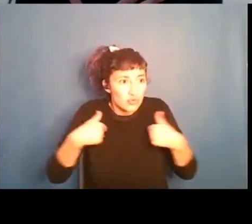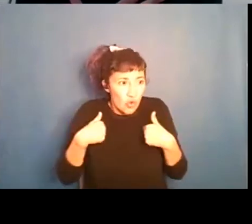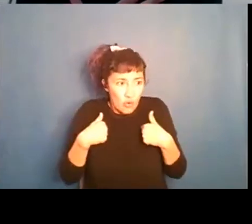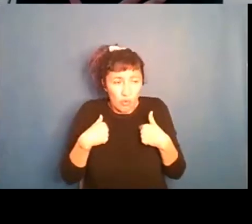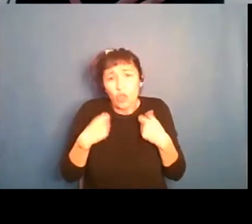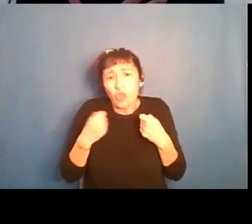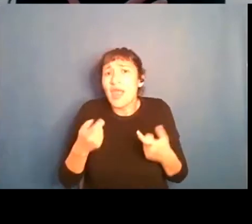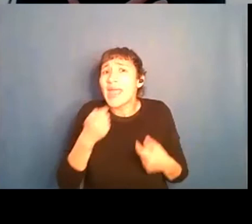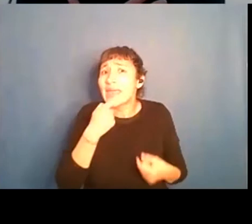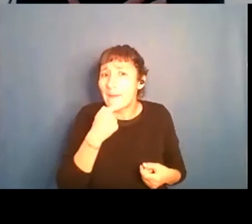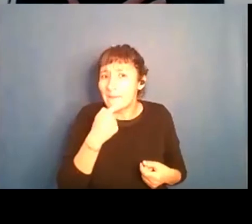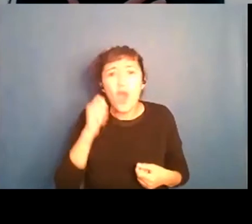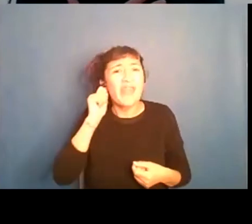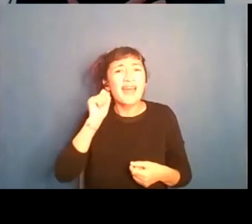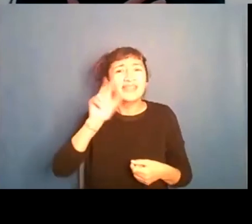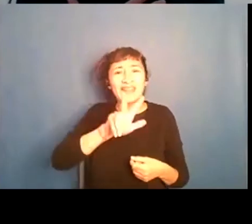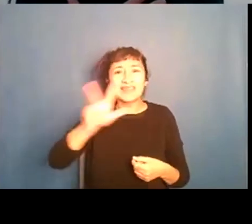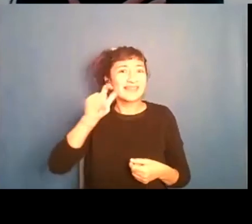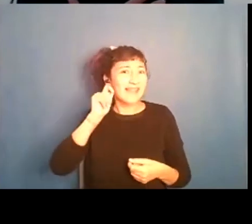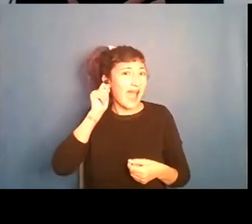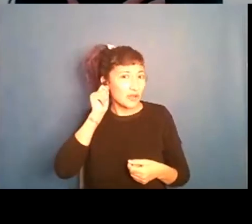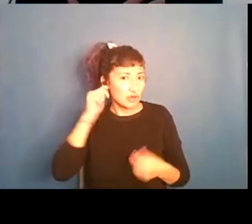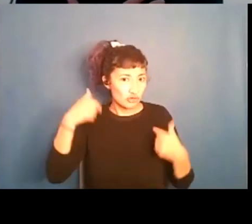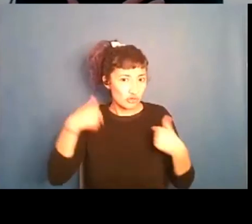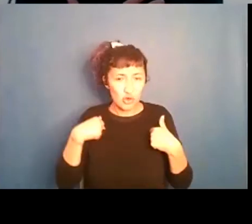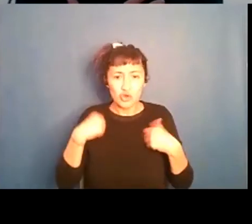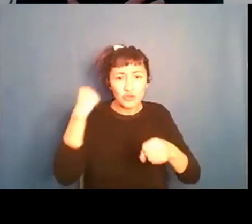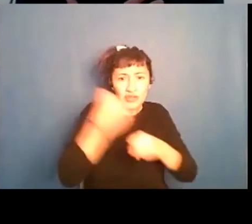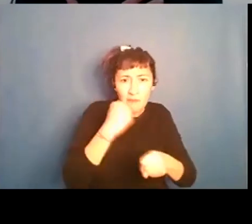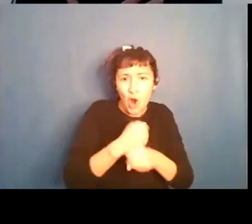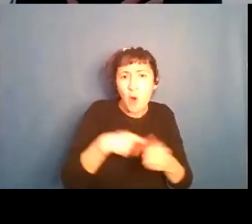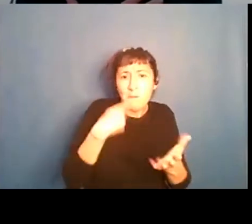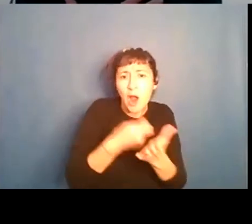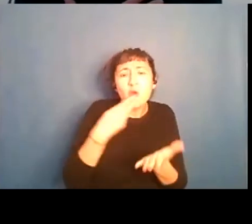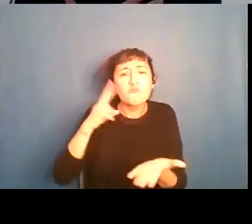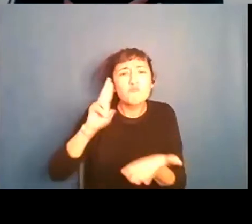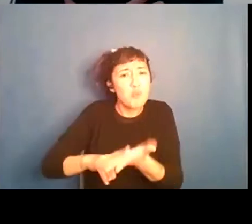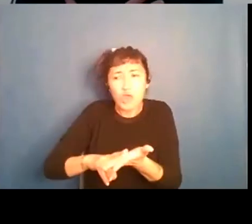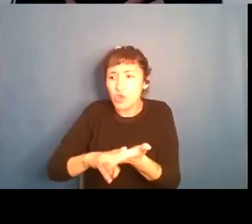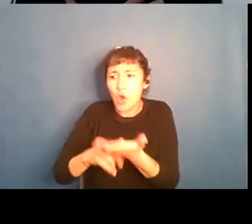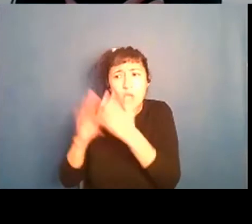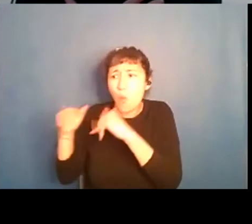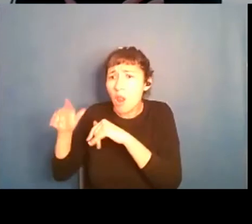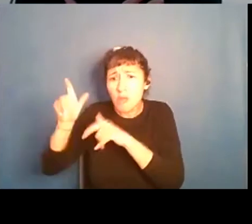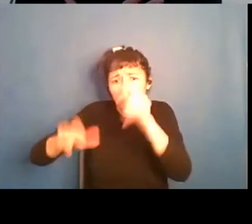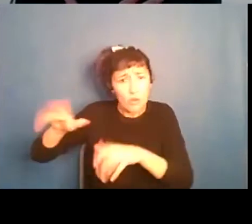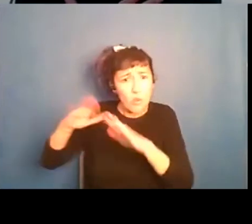33 años, trabajo y pago todos los impuestos y los derechos como cualquier otra persona, y soy una